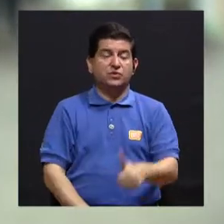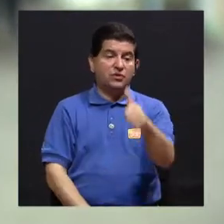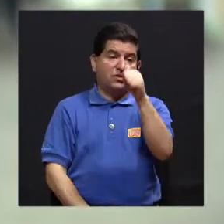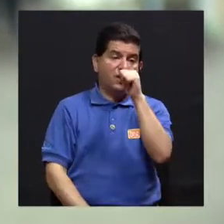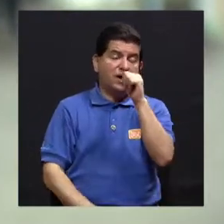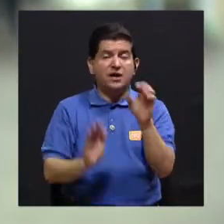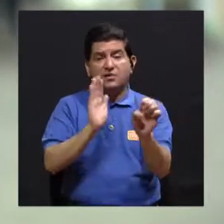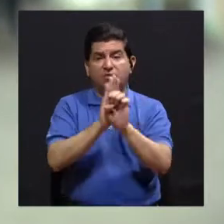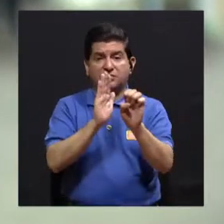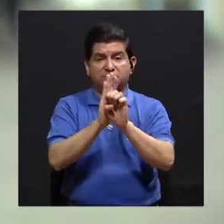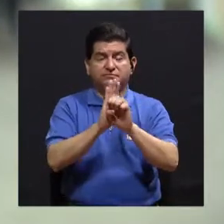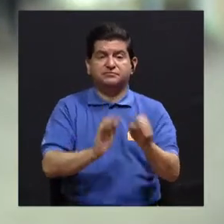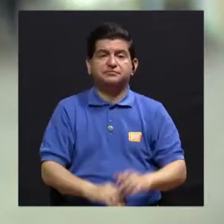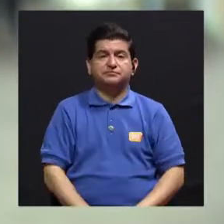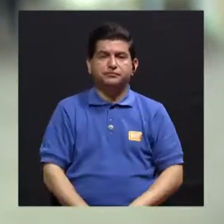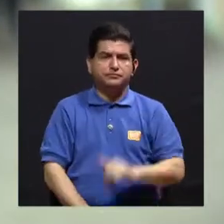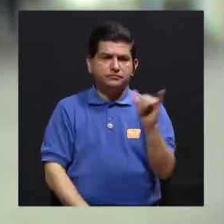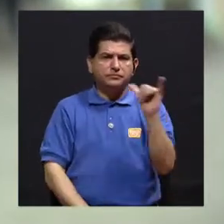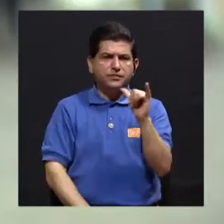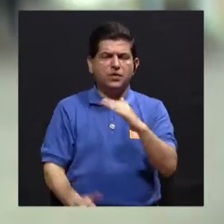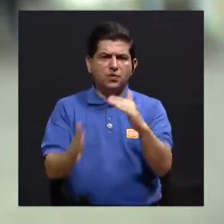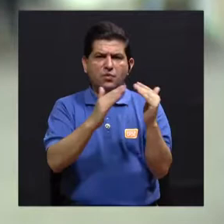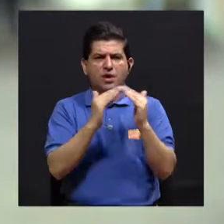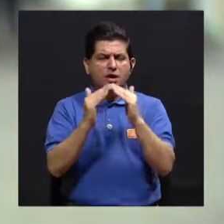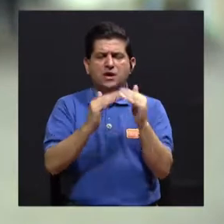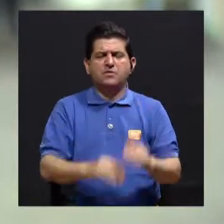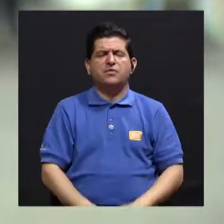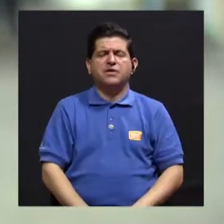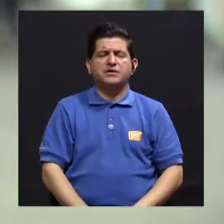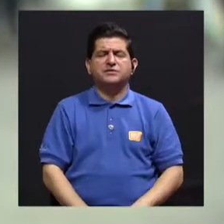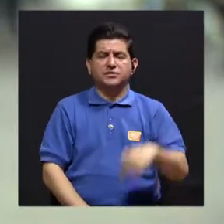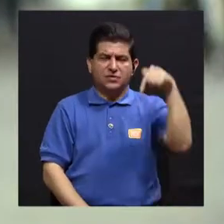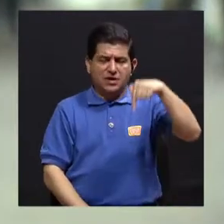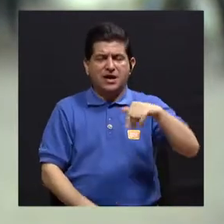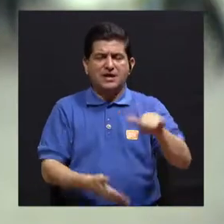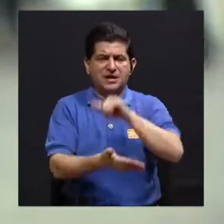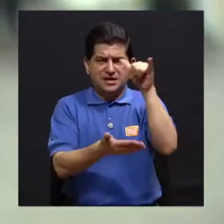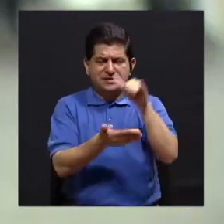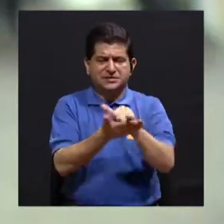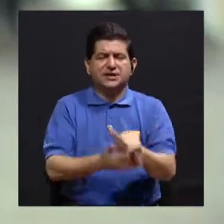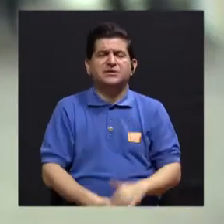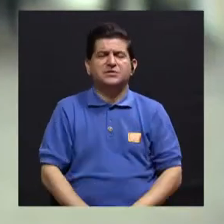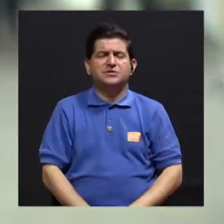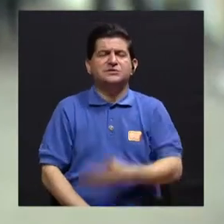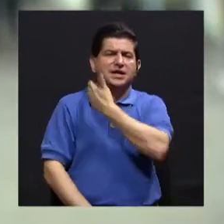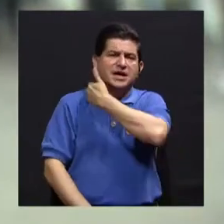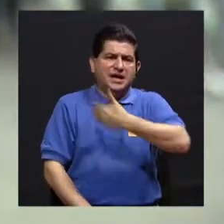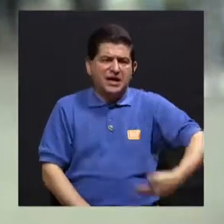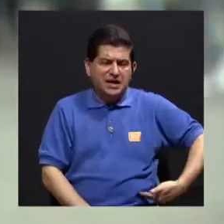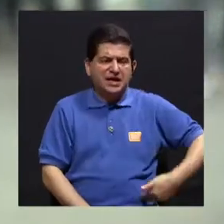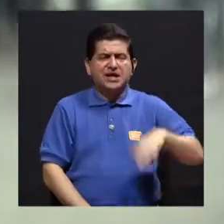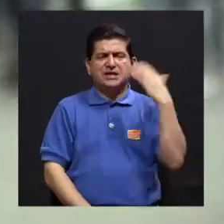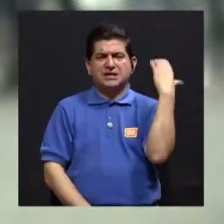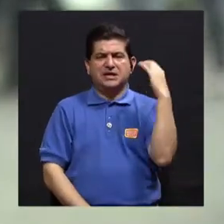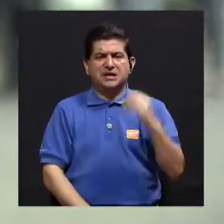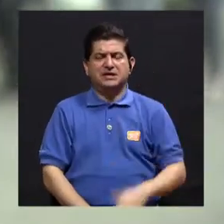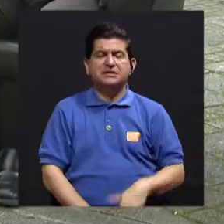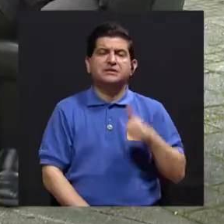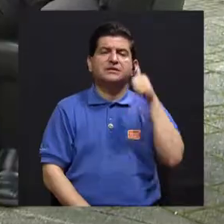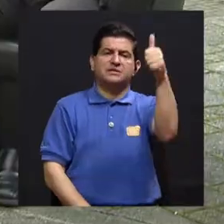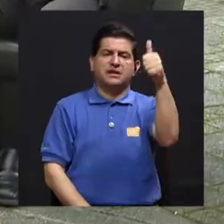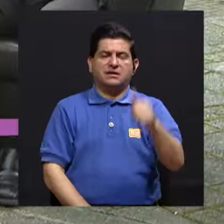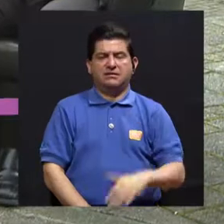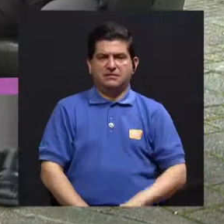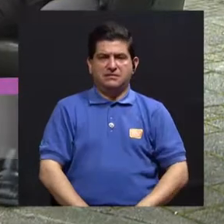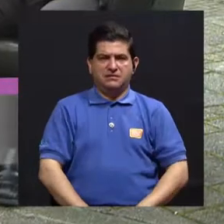de agua, por ejemplo, y también a poblaciones urbano populares acá en San José, en Heredia, en Cartago y